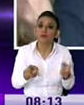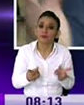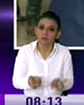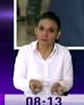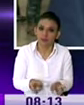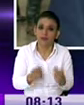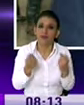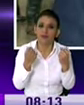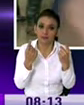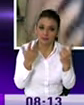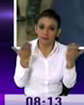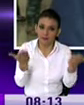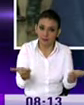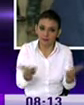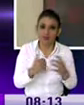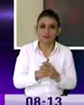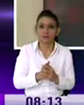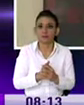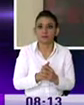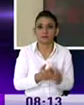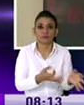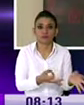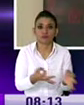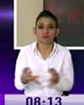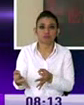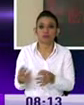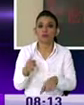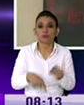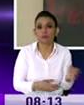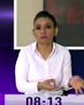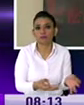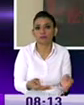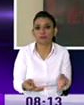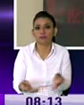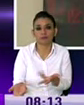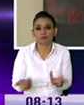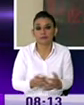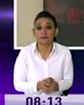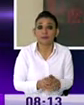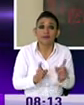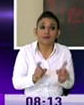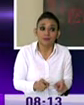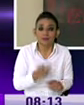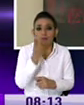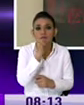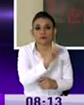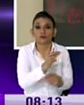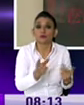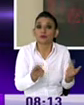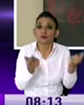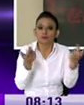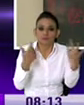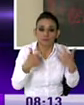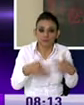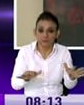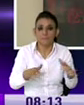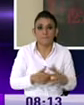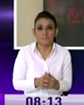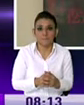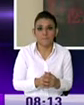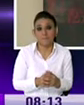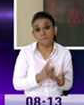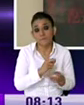y hay que irnos por el otro lado, no se puede dilatar en el tiempo. Así que tendrá que, sin duda, pues el